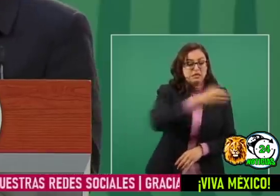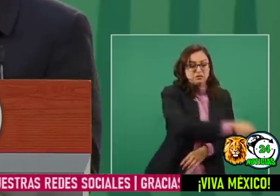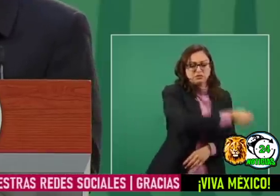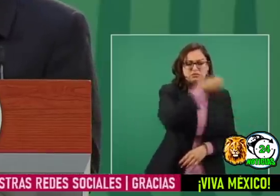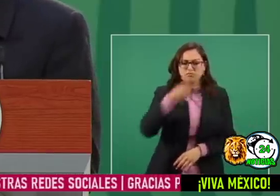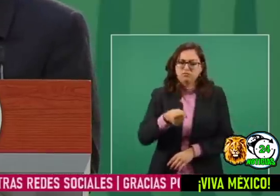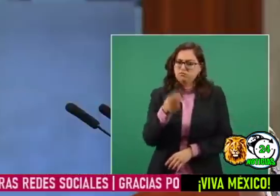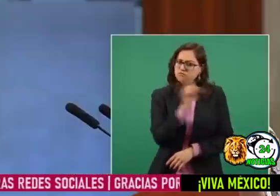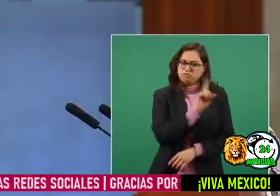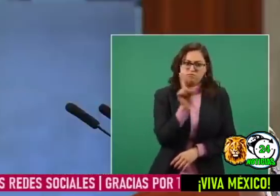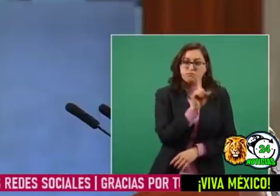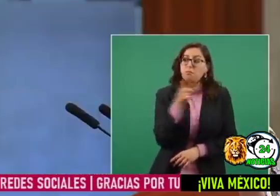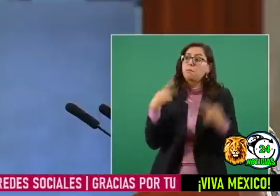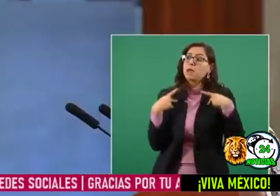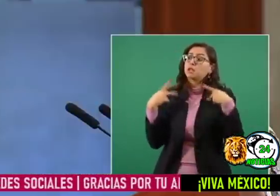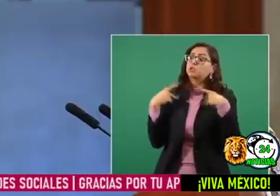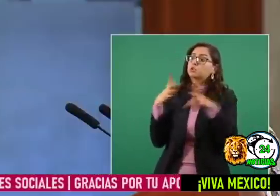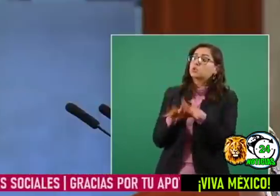gente.